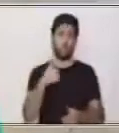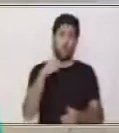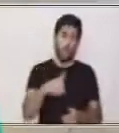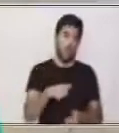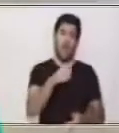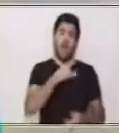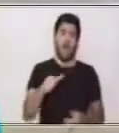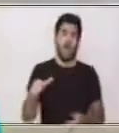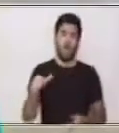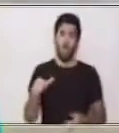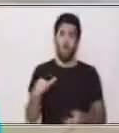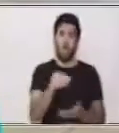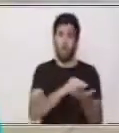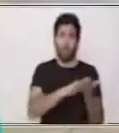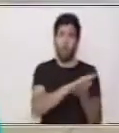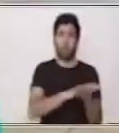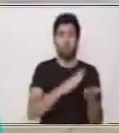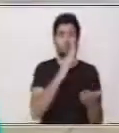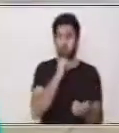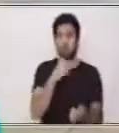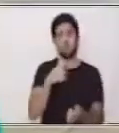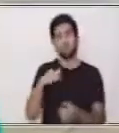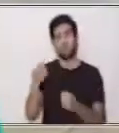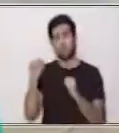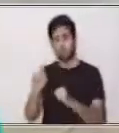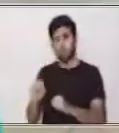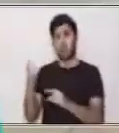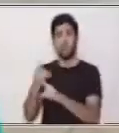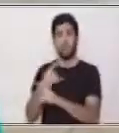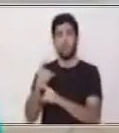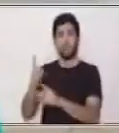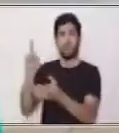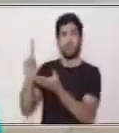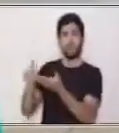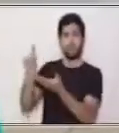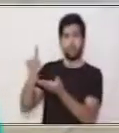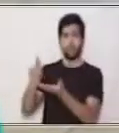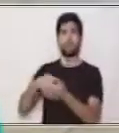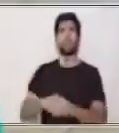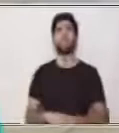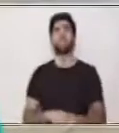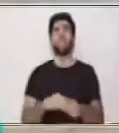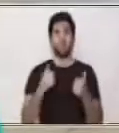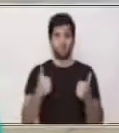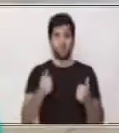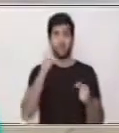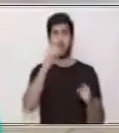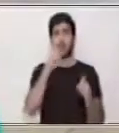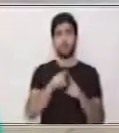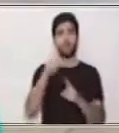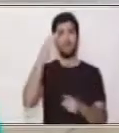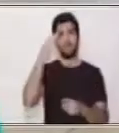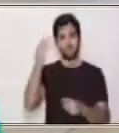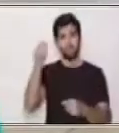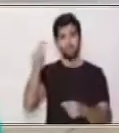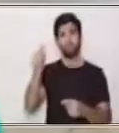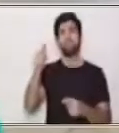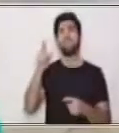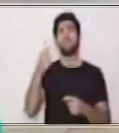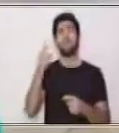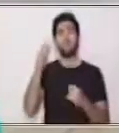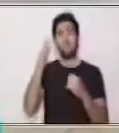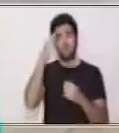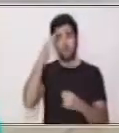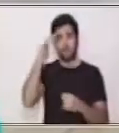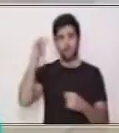a la mano, pero voy a utilizar gel para mantener la higiene. Queremos saludar también de manera muy especial a